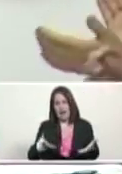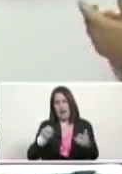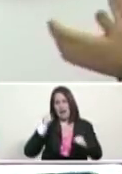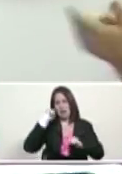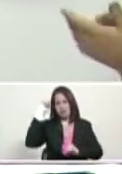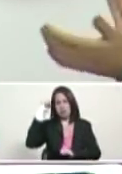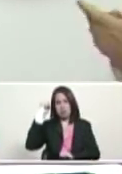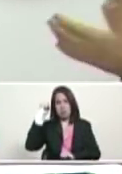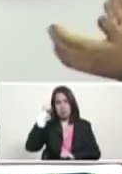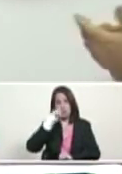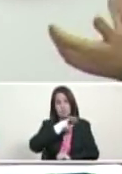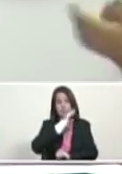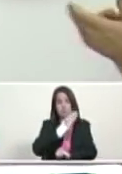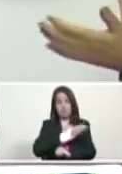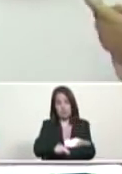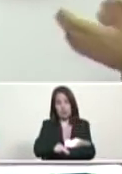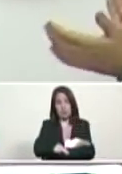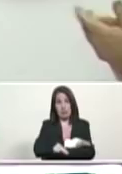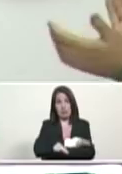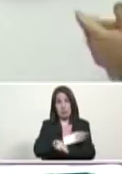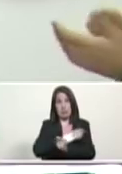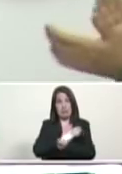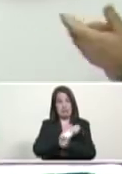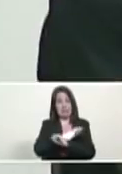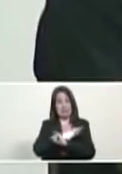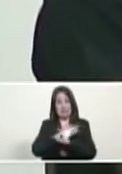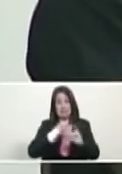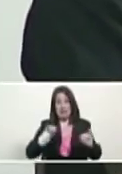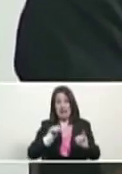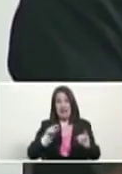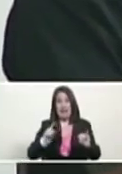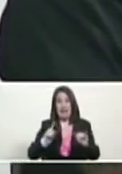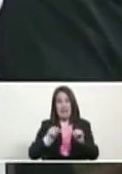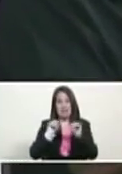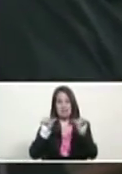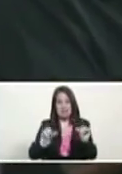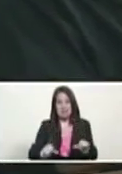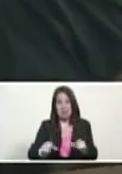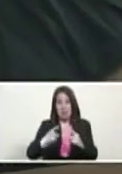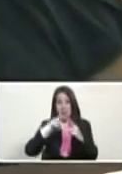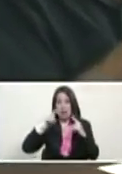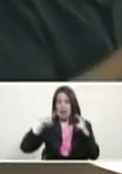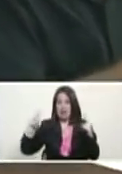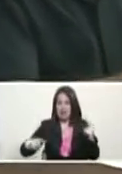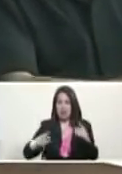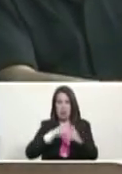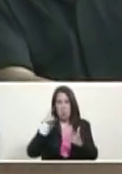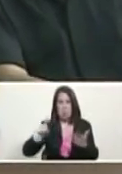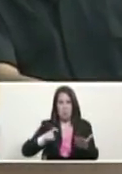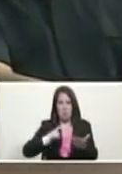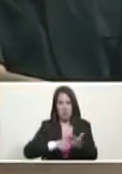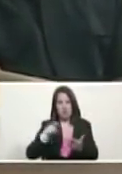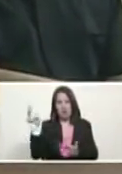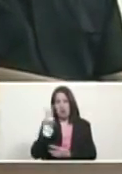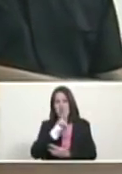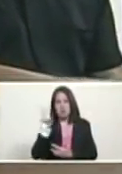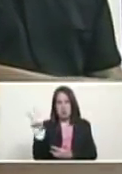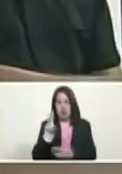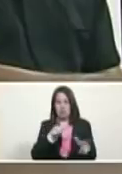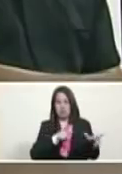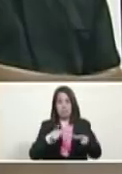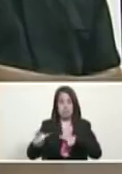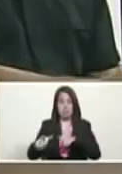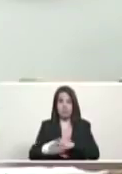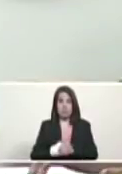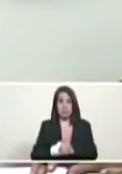La victoria de la reposición del sistema eléctrico venezolano. La victoria de